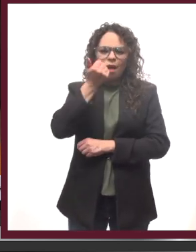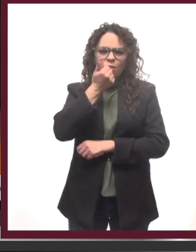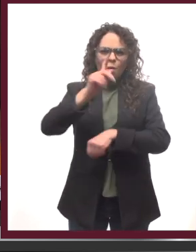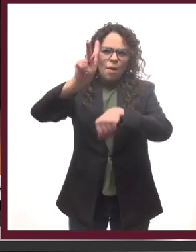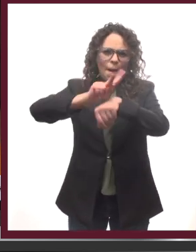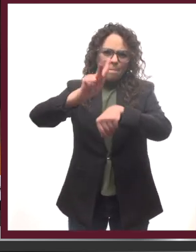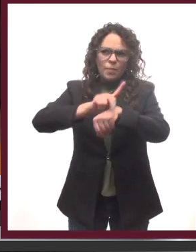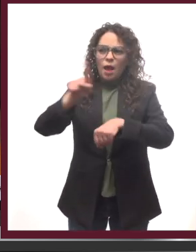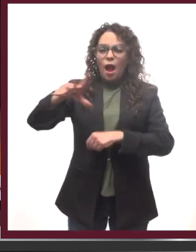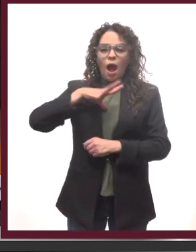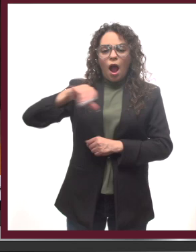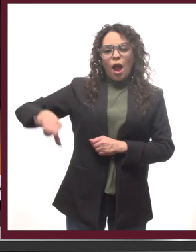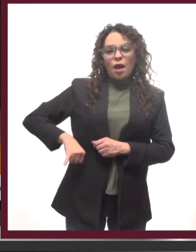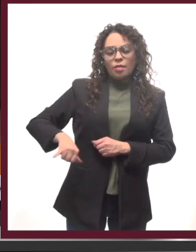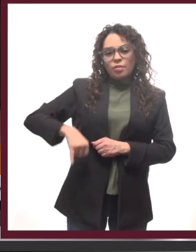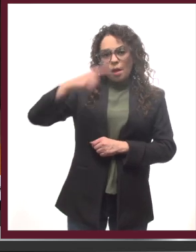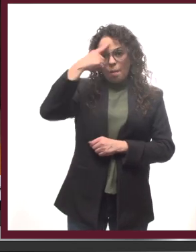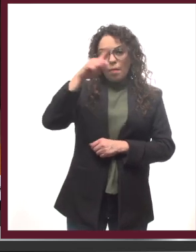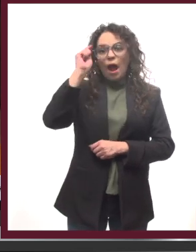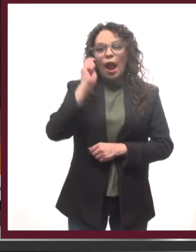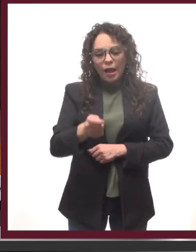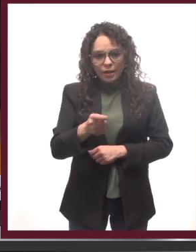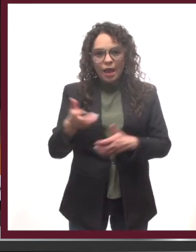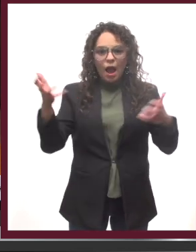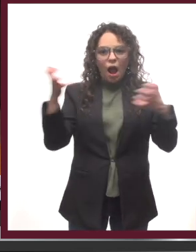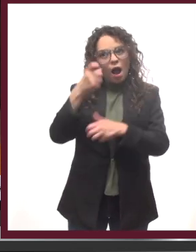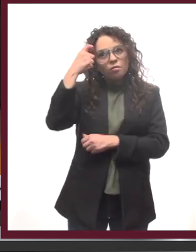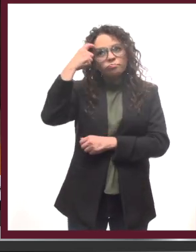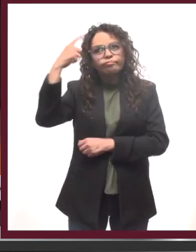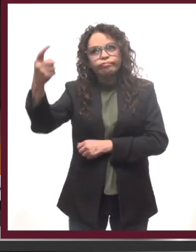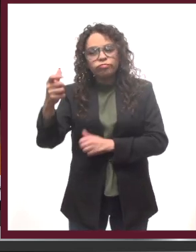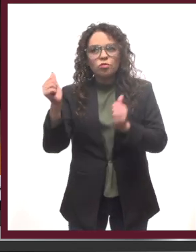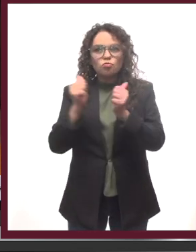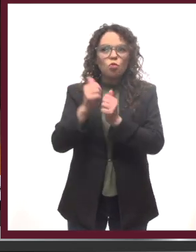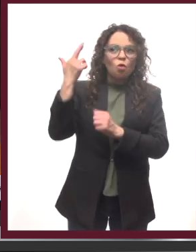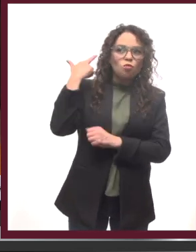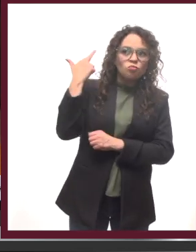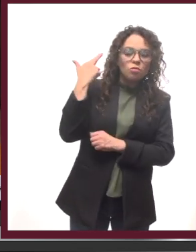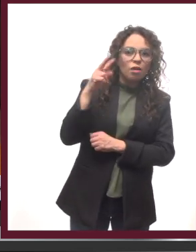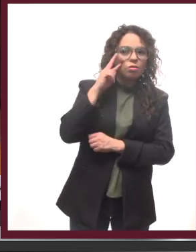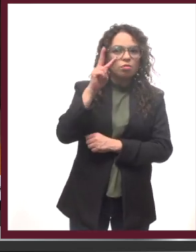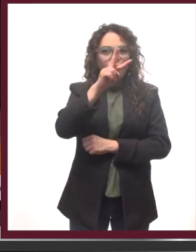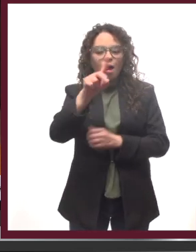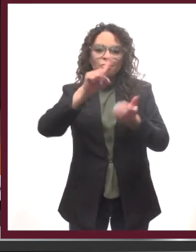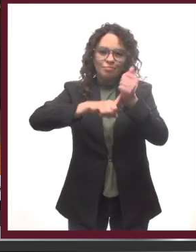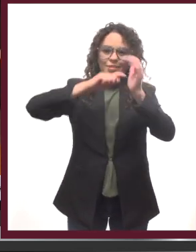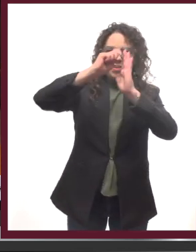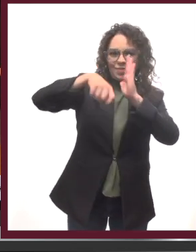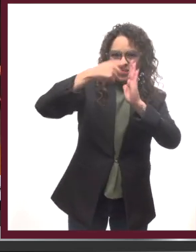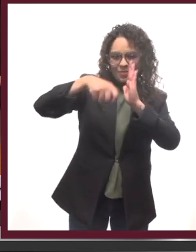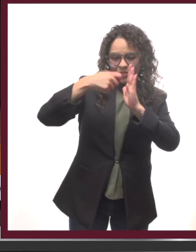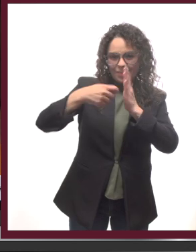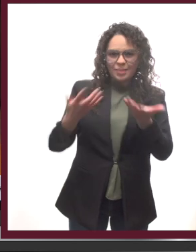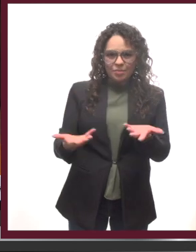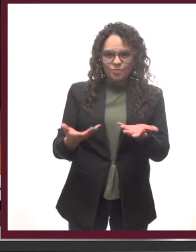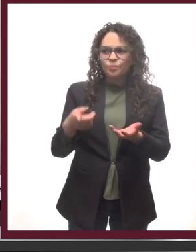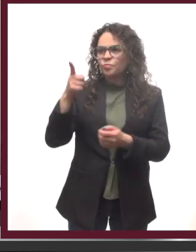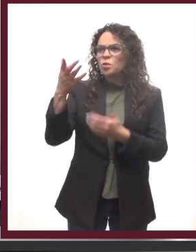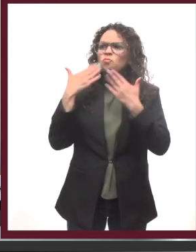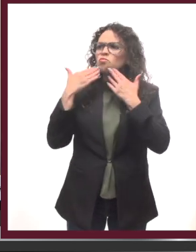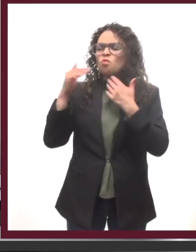media superior que tienen el interés en la creación audiovisual? ¿Qué opciones tienen quienes no tienen acceso a la